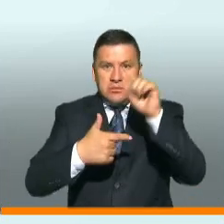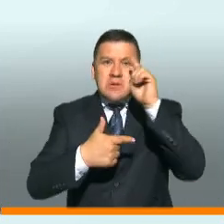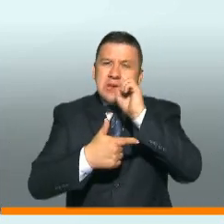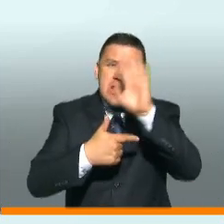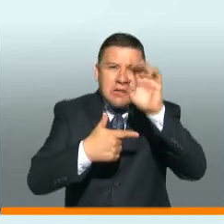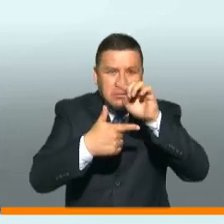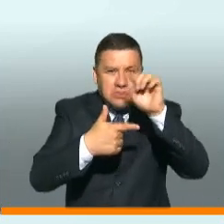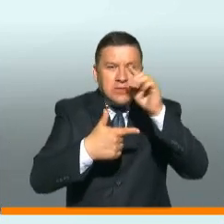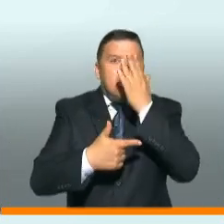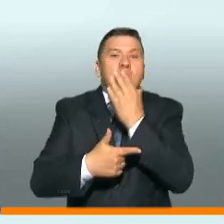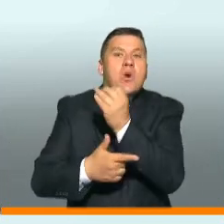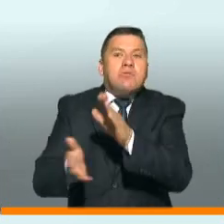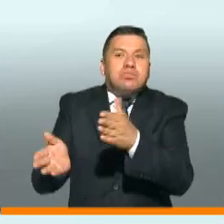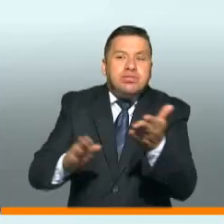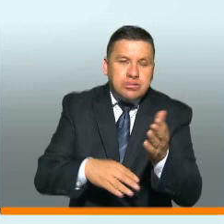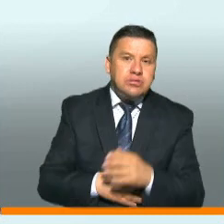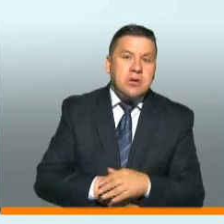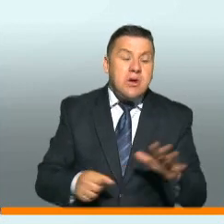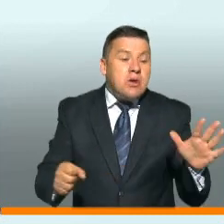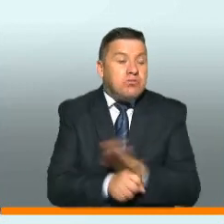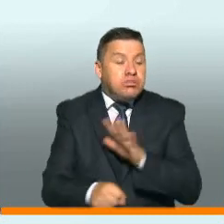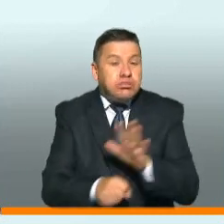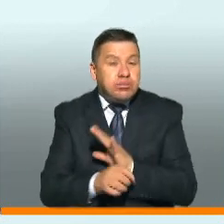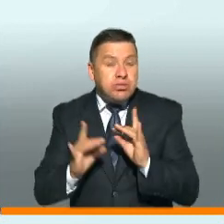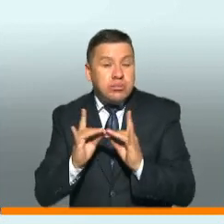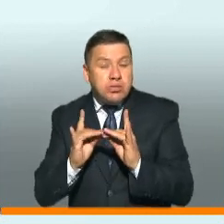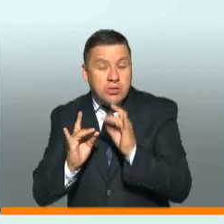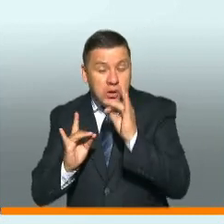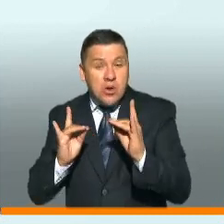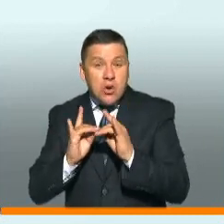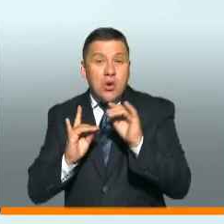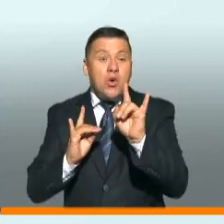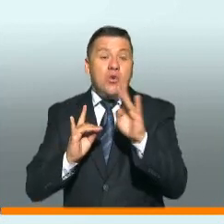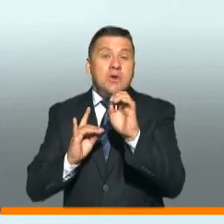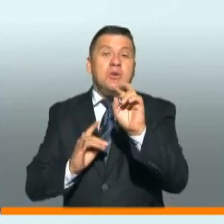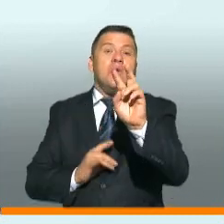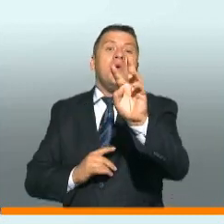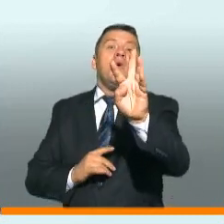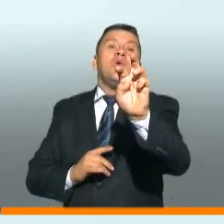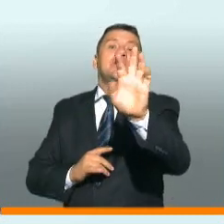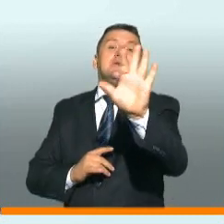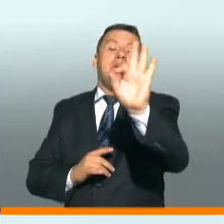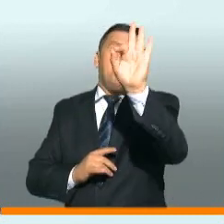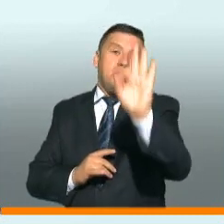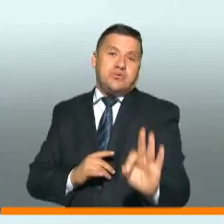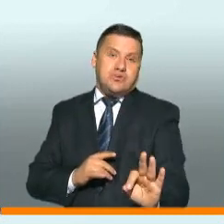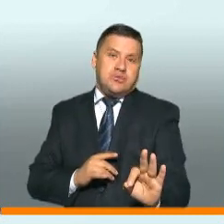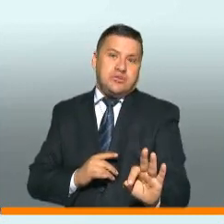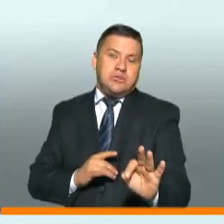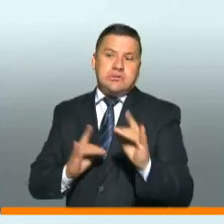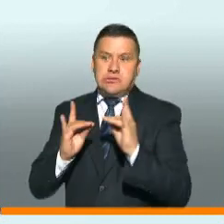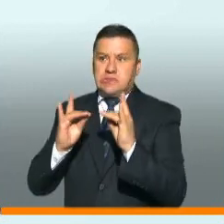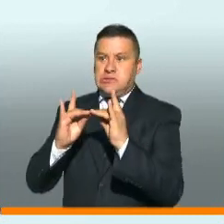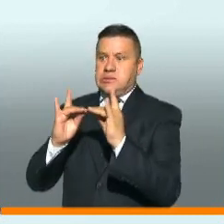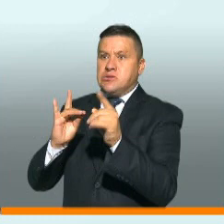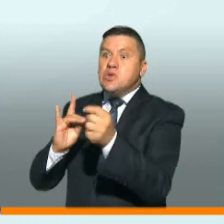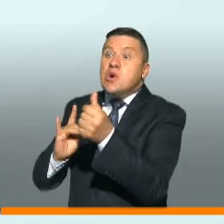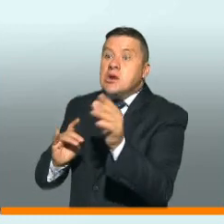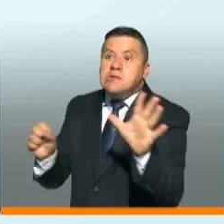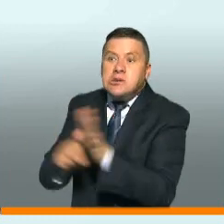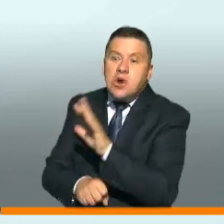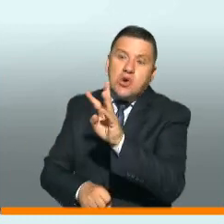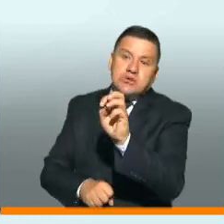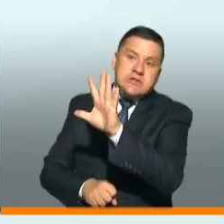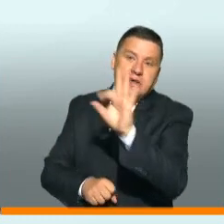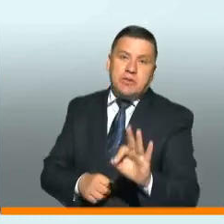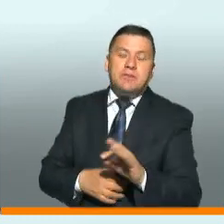un pico no tan claro en términos de muertes y una ocupación del 85% de las camas de cuidado intensivo.